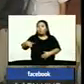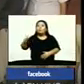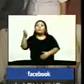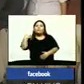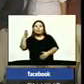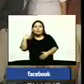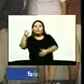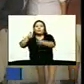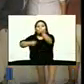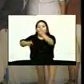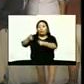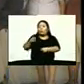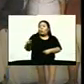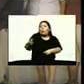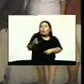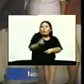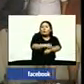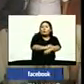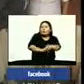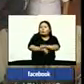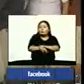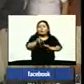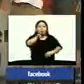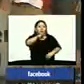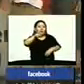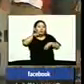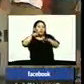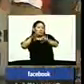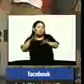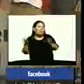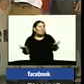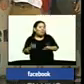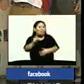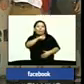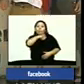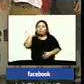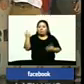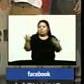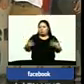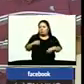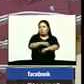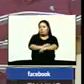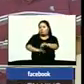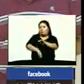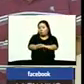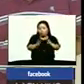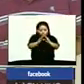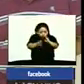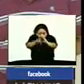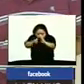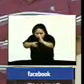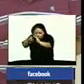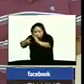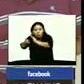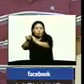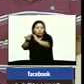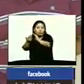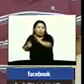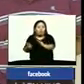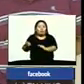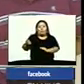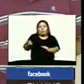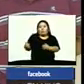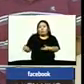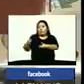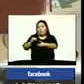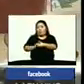Usulután, 39 personas que se dedicaban al sicariato fueron capturadas en un operativo que realizó la Policía Nacional Civil en